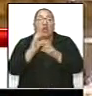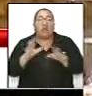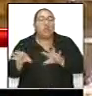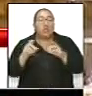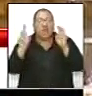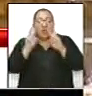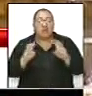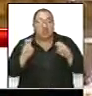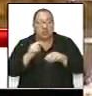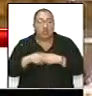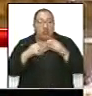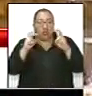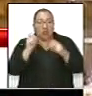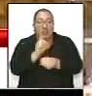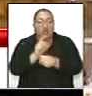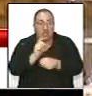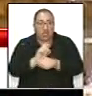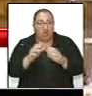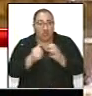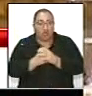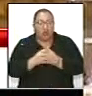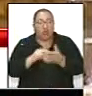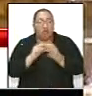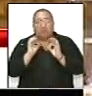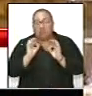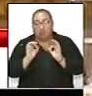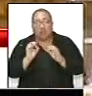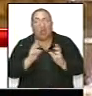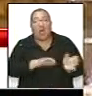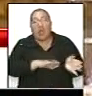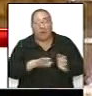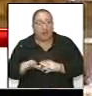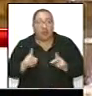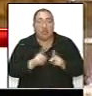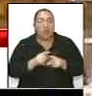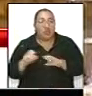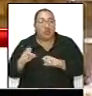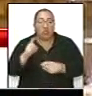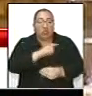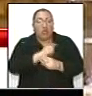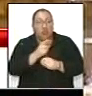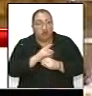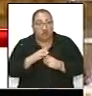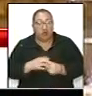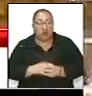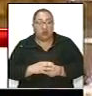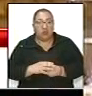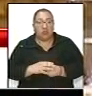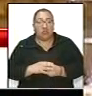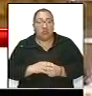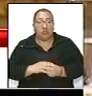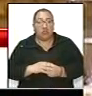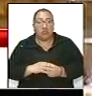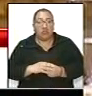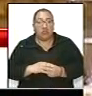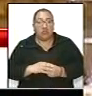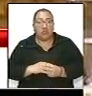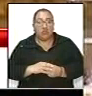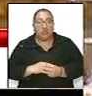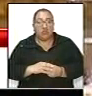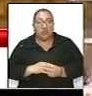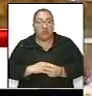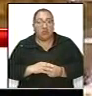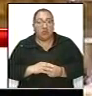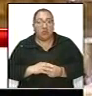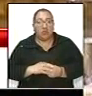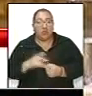pero también para temas de enseñanza. También hemos hecho un esfuerzo para poder